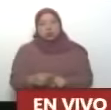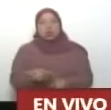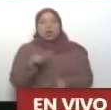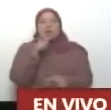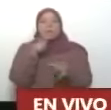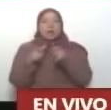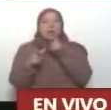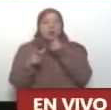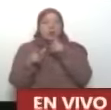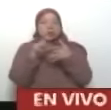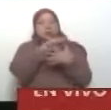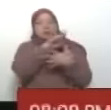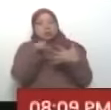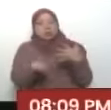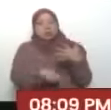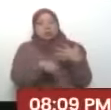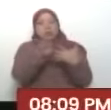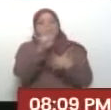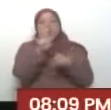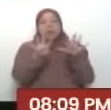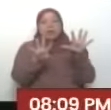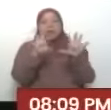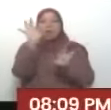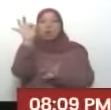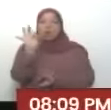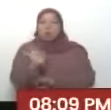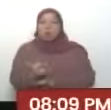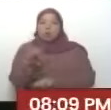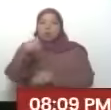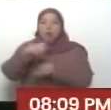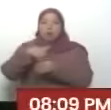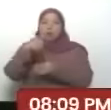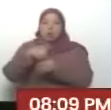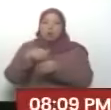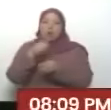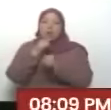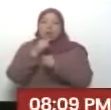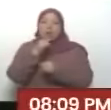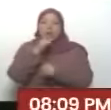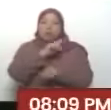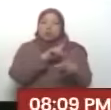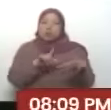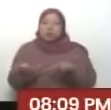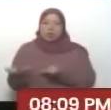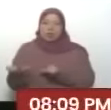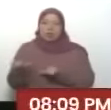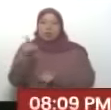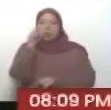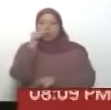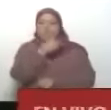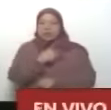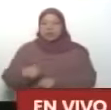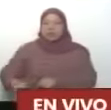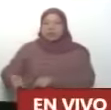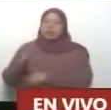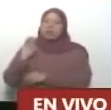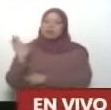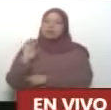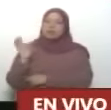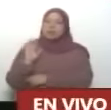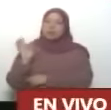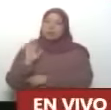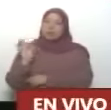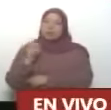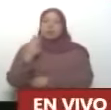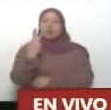pregunta por pregunta, con el 98% de las actas transmitidas. Doctor Jorge Rodríguez, falta todavía